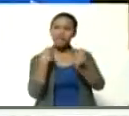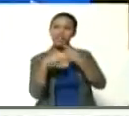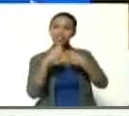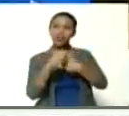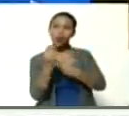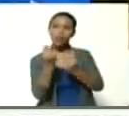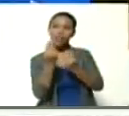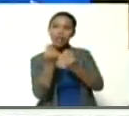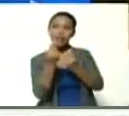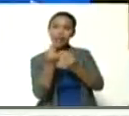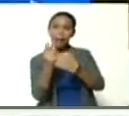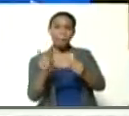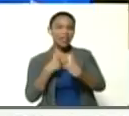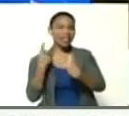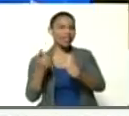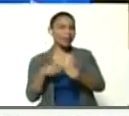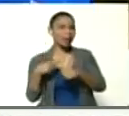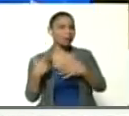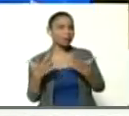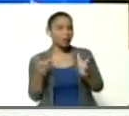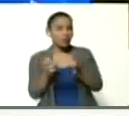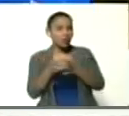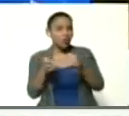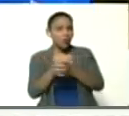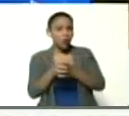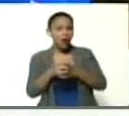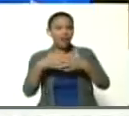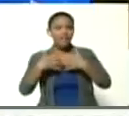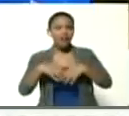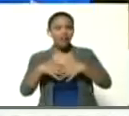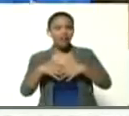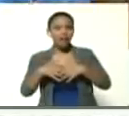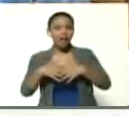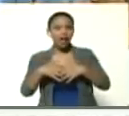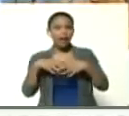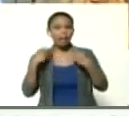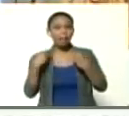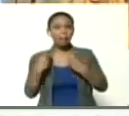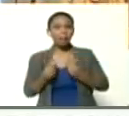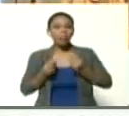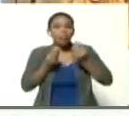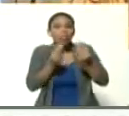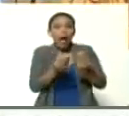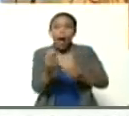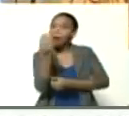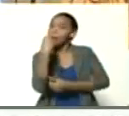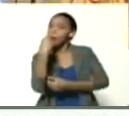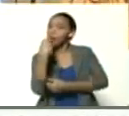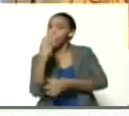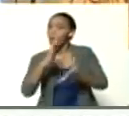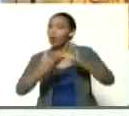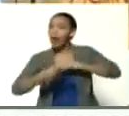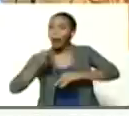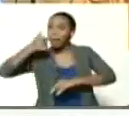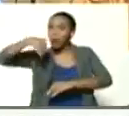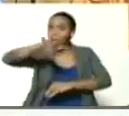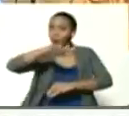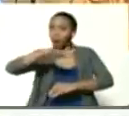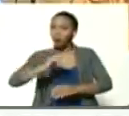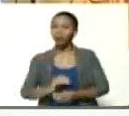financiera principalmente al sector agroindustrial para garantizar el alimento y los CLAT para el pueblo.